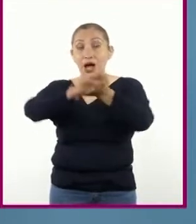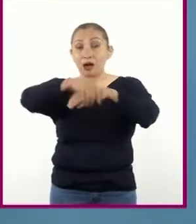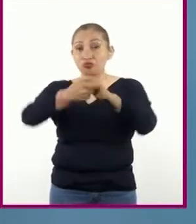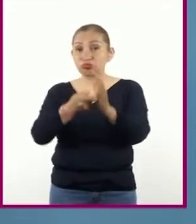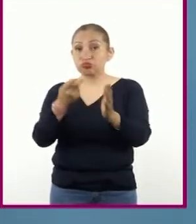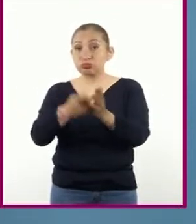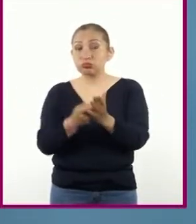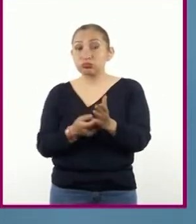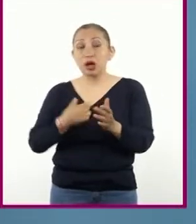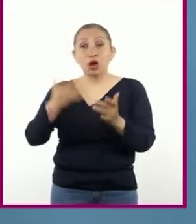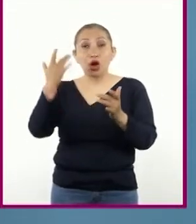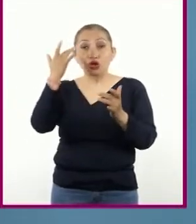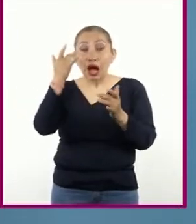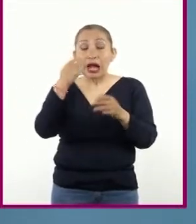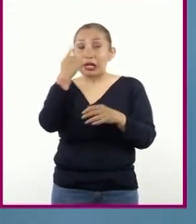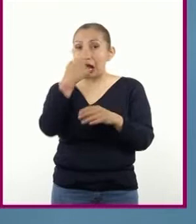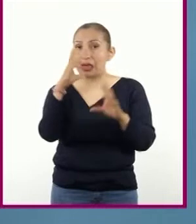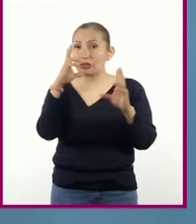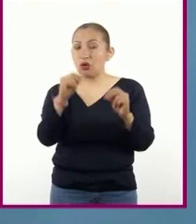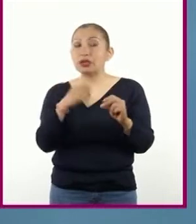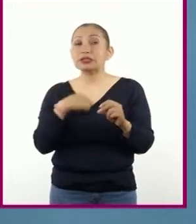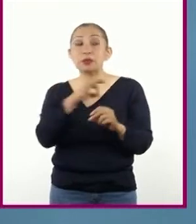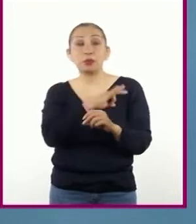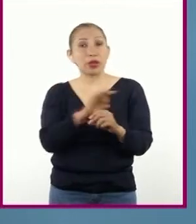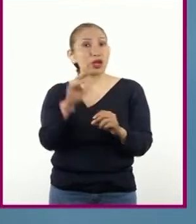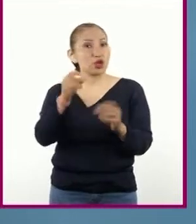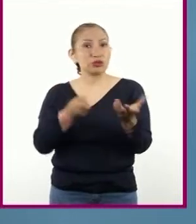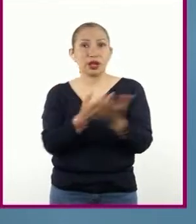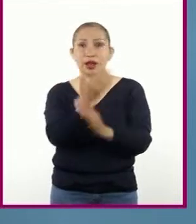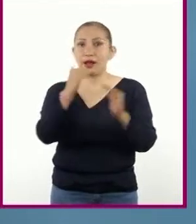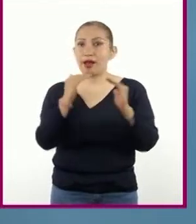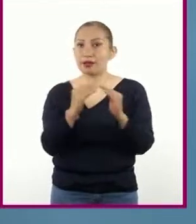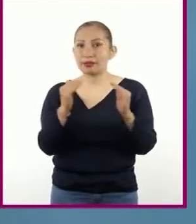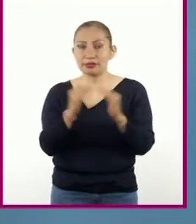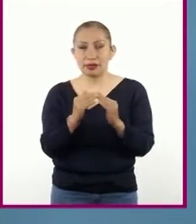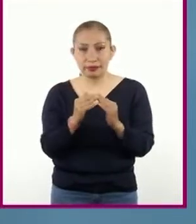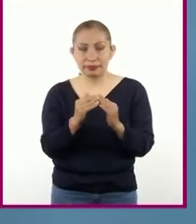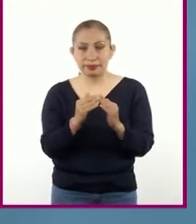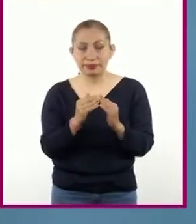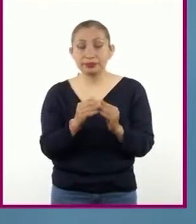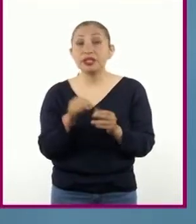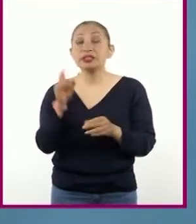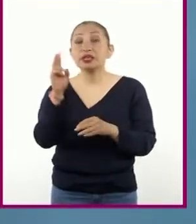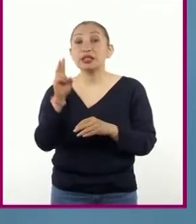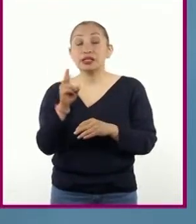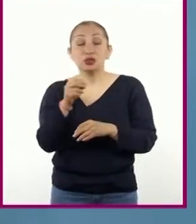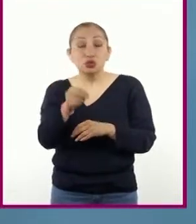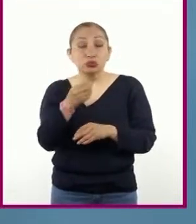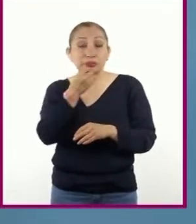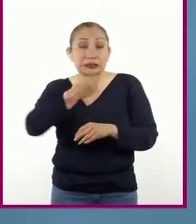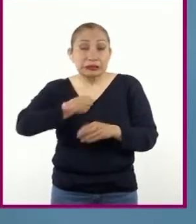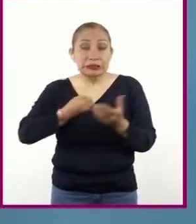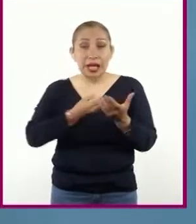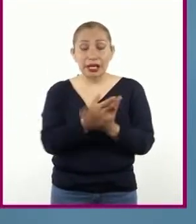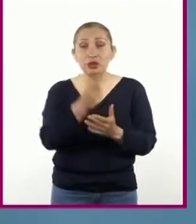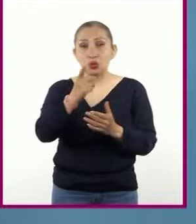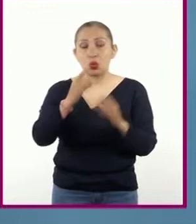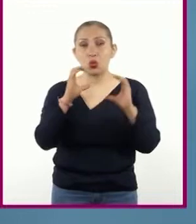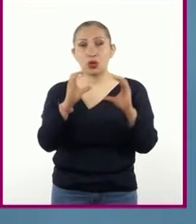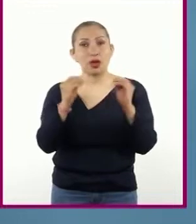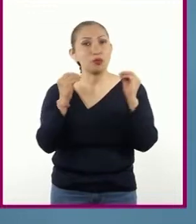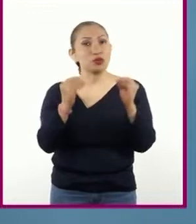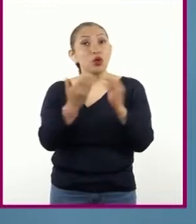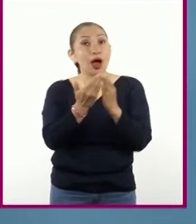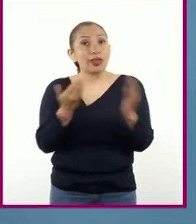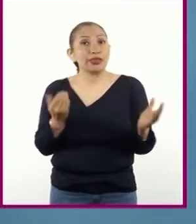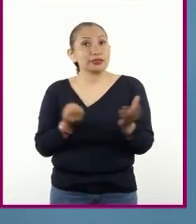frecuentemente, eviten tocarse la cara y, si es posible, no salgan de casa. Si deben hacerlo, tomen las precauciones necesarias